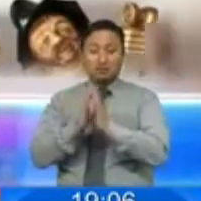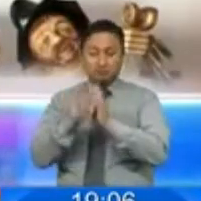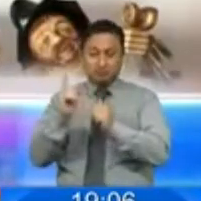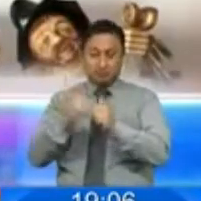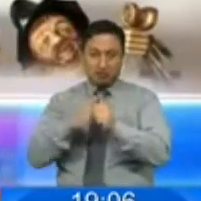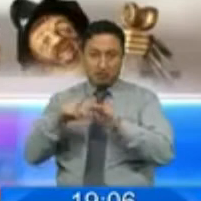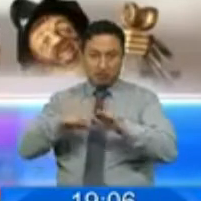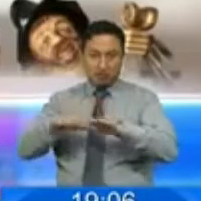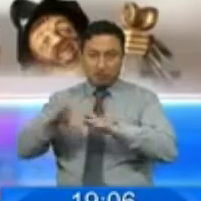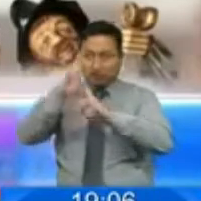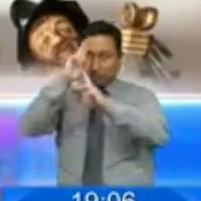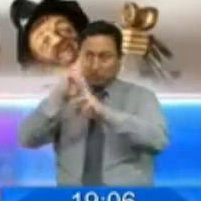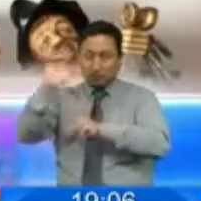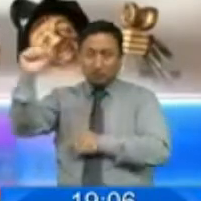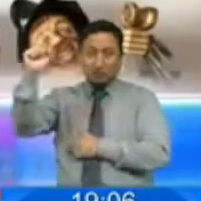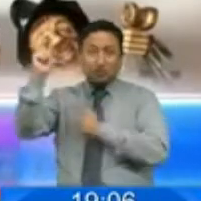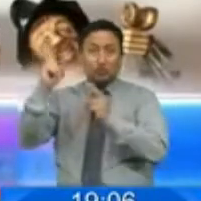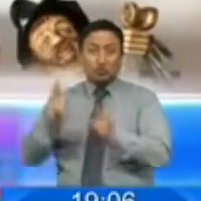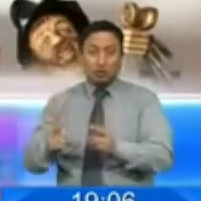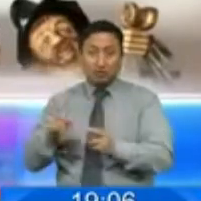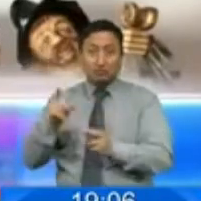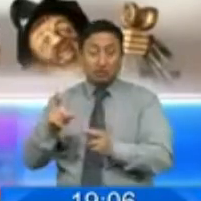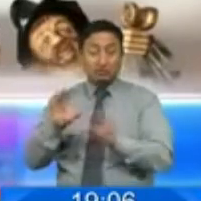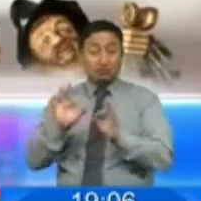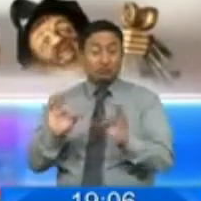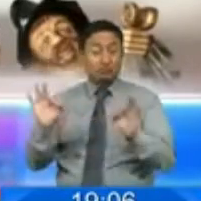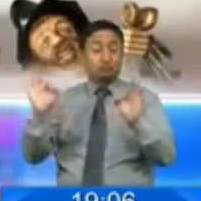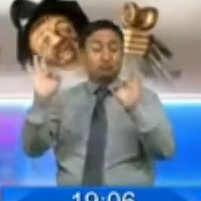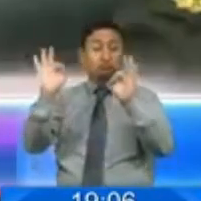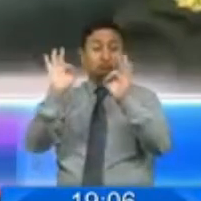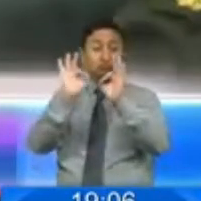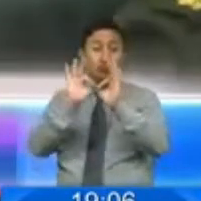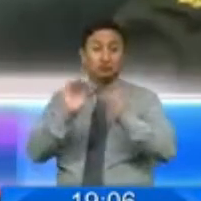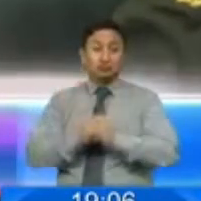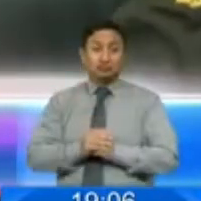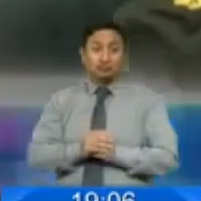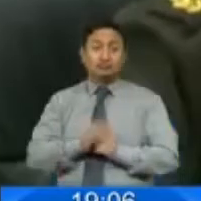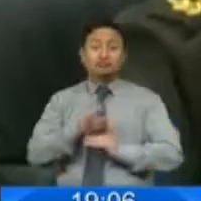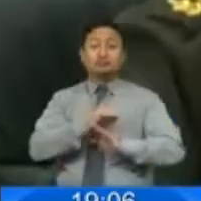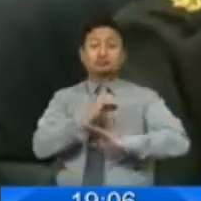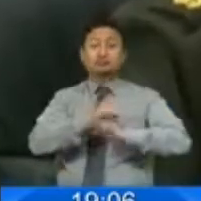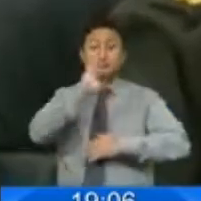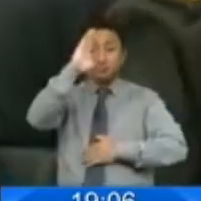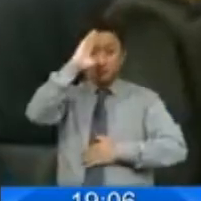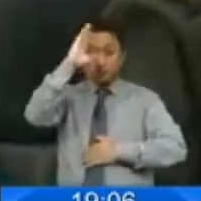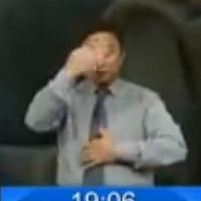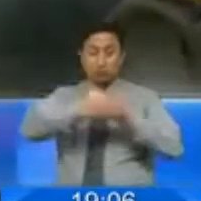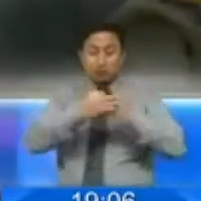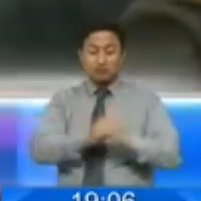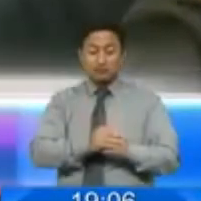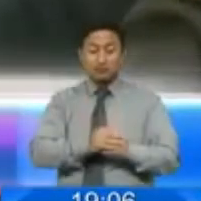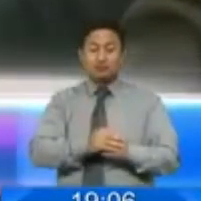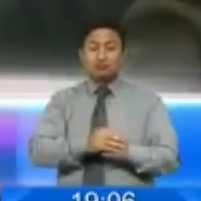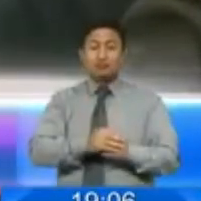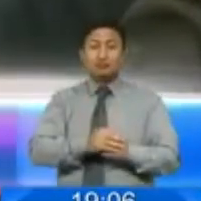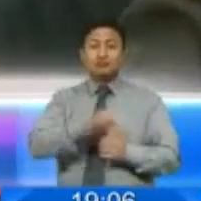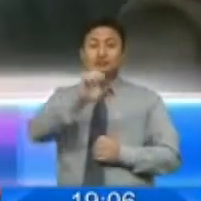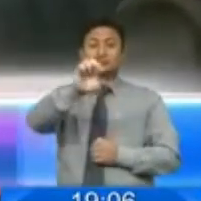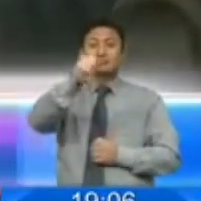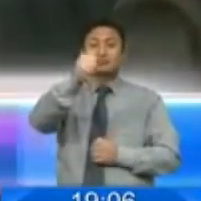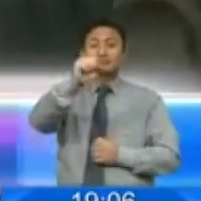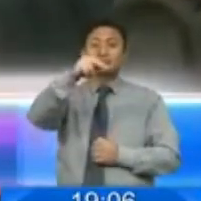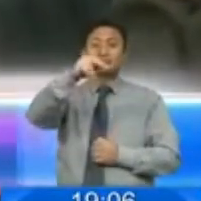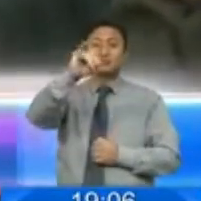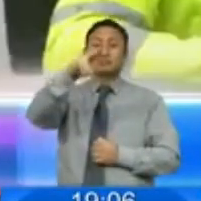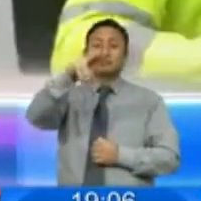que respete los derechos humanos, es un tema muy delicado. Es un tema muy grave. El director de la Policía Judicial, Enrique Espinosa de los Monteros, además confirmó en